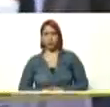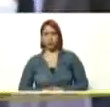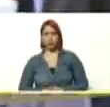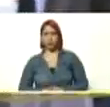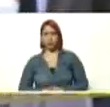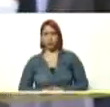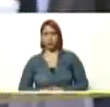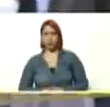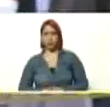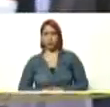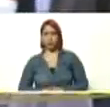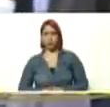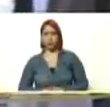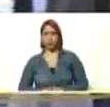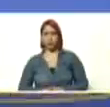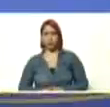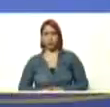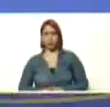Spansipa.